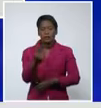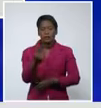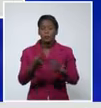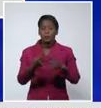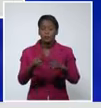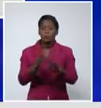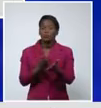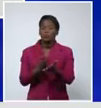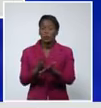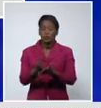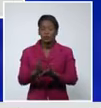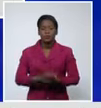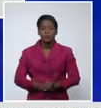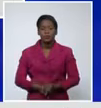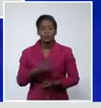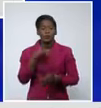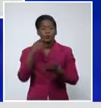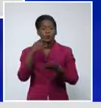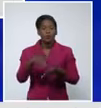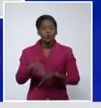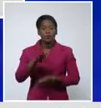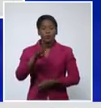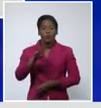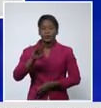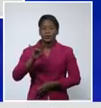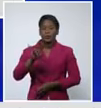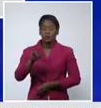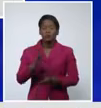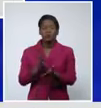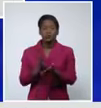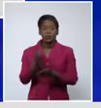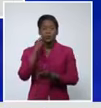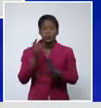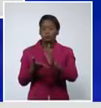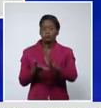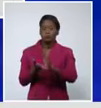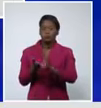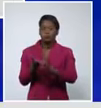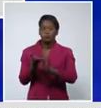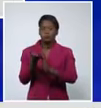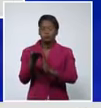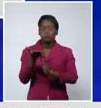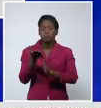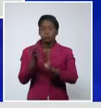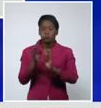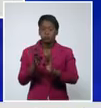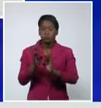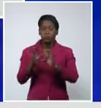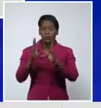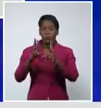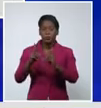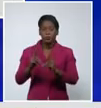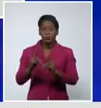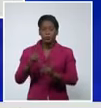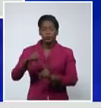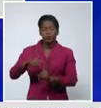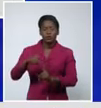de 49, todavía elevado, aunque la tasa es de